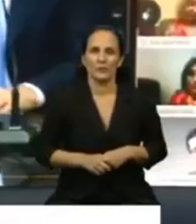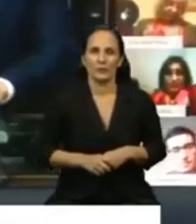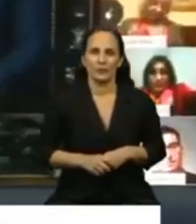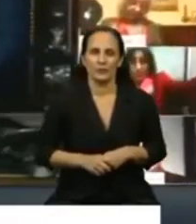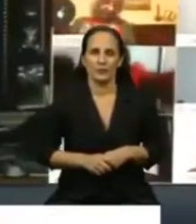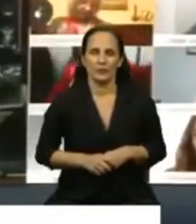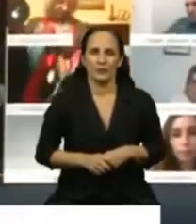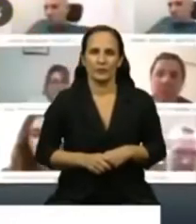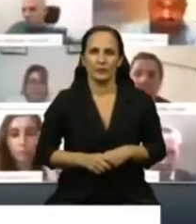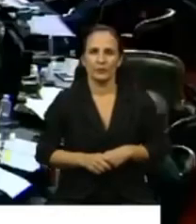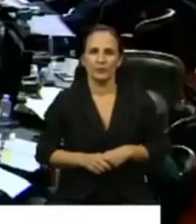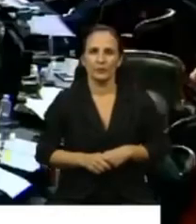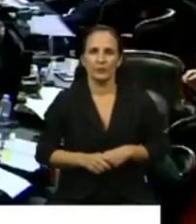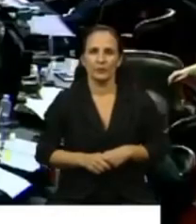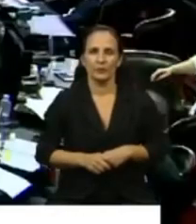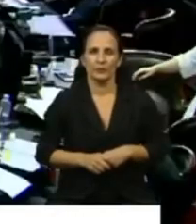Gracias, señor presidente.